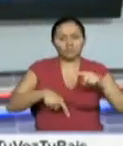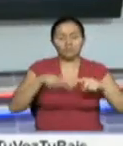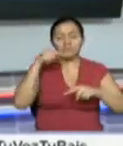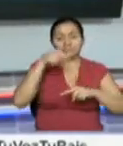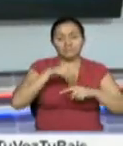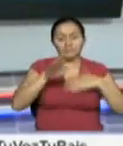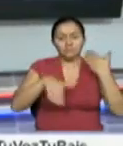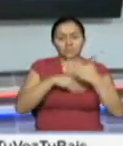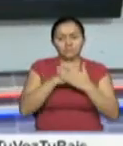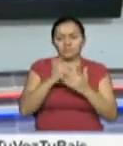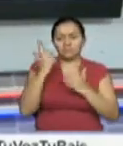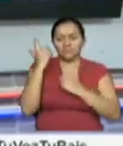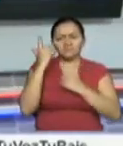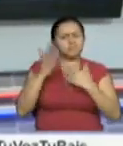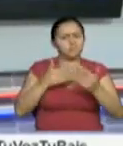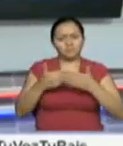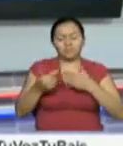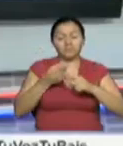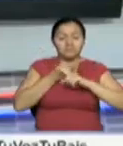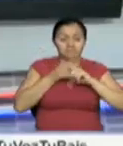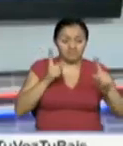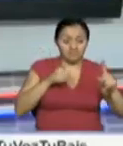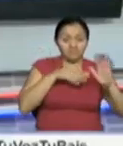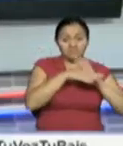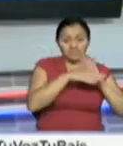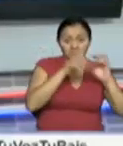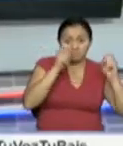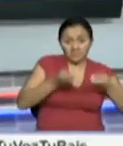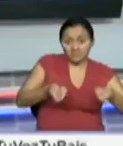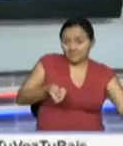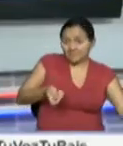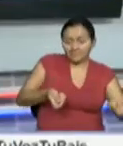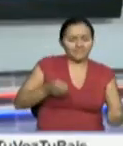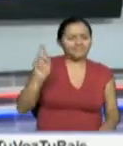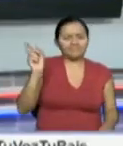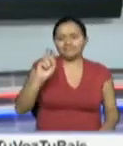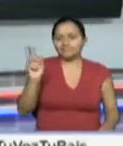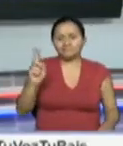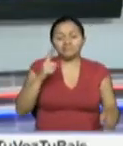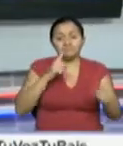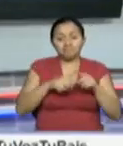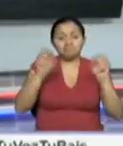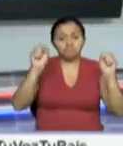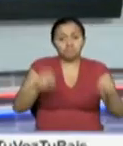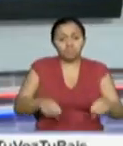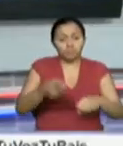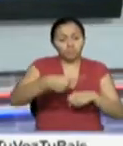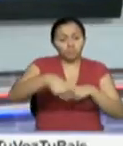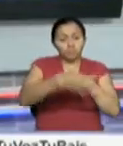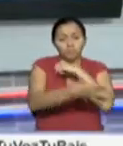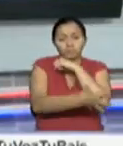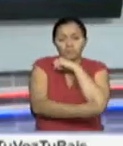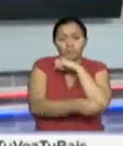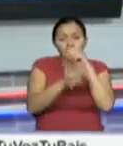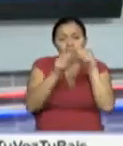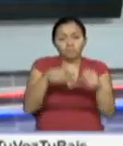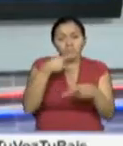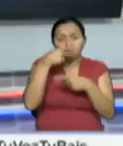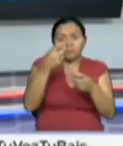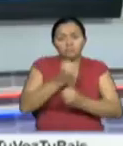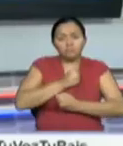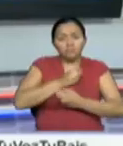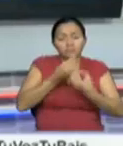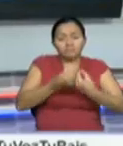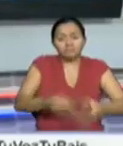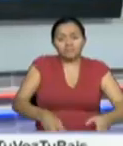ejército en armas. Los bancos y las corporaciones que crecen a su alrededor despojarán al pueblo de toda propiedad hasta